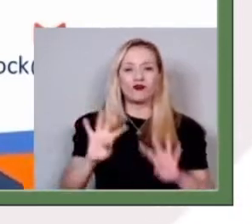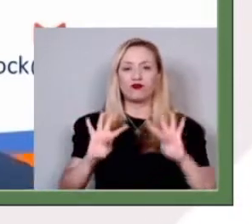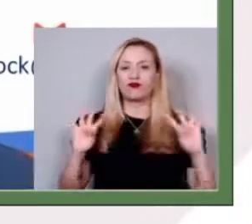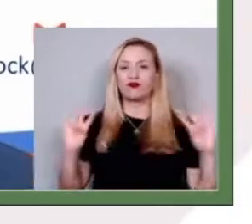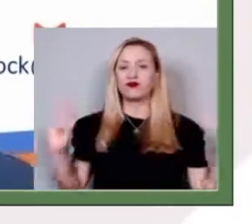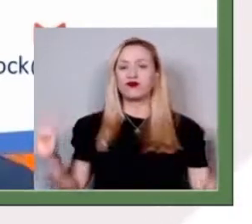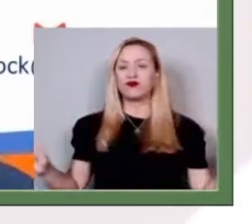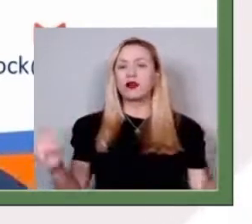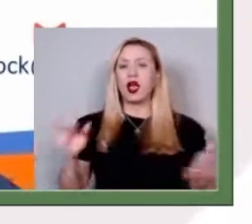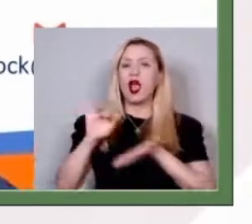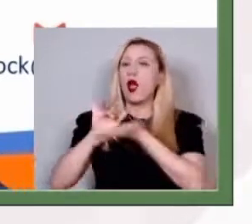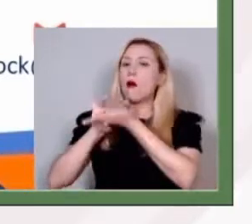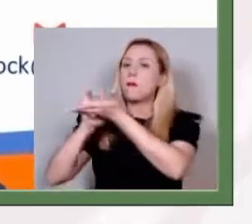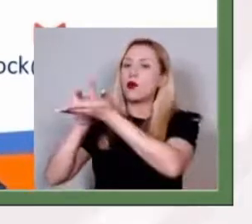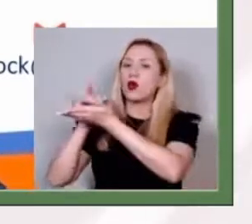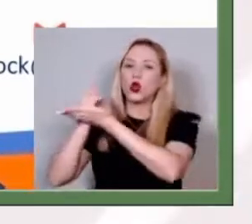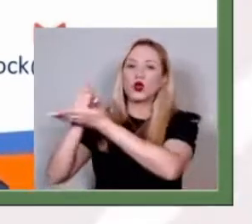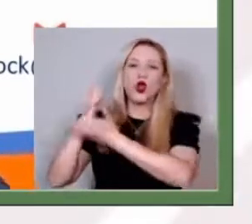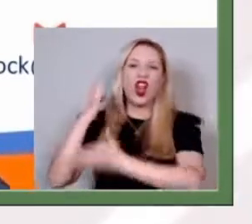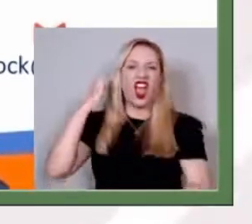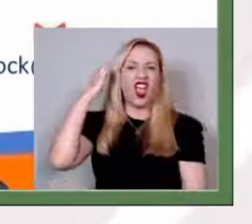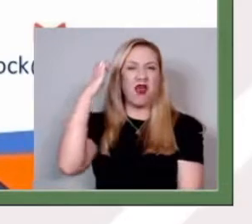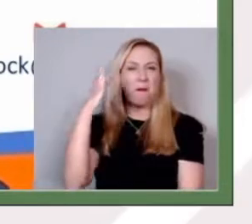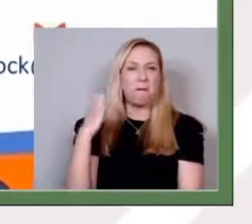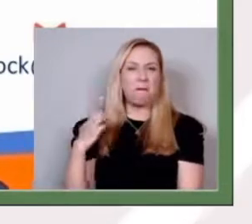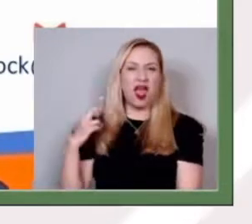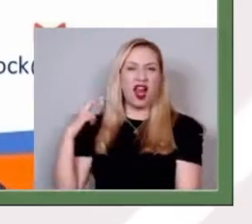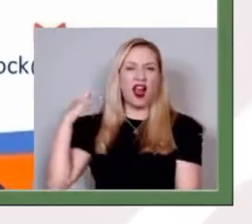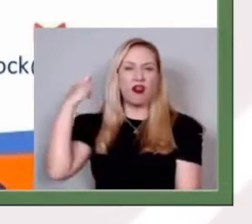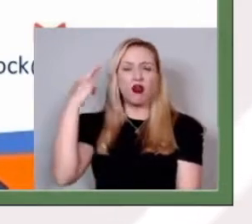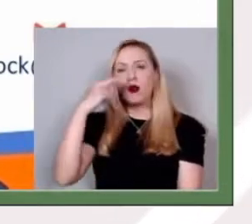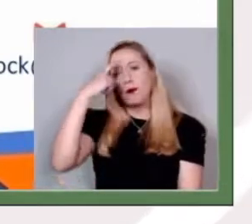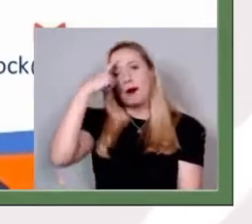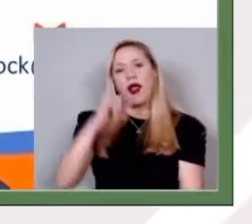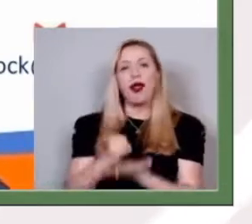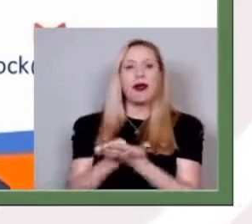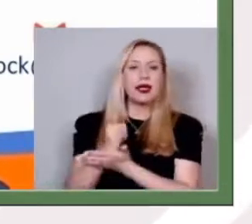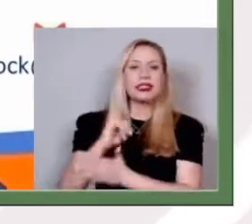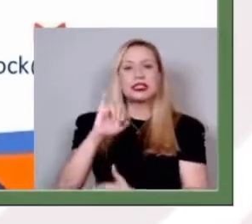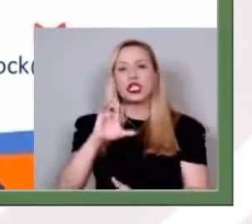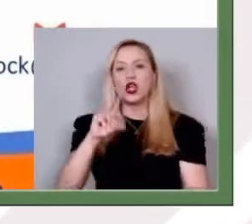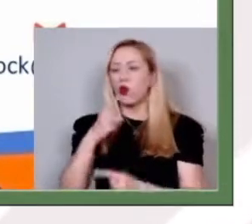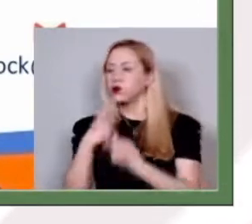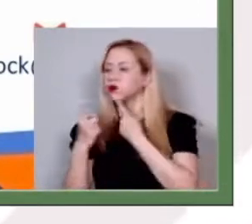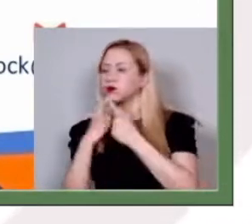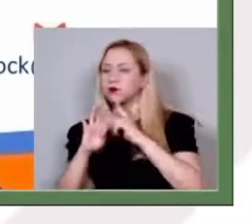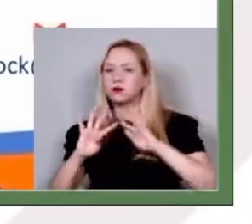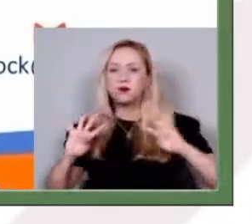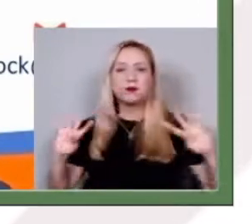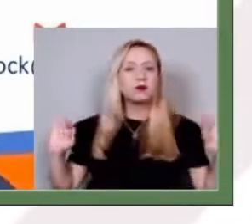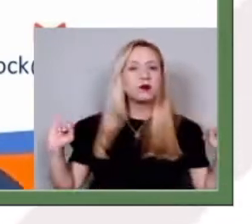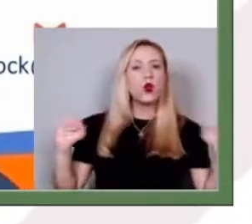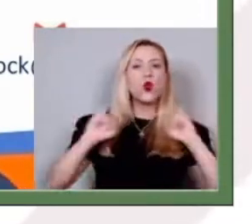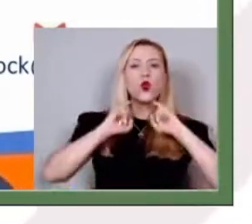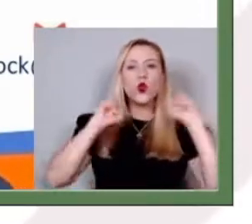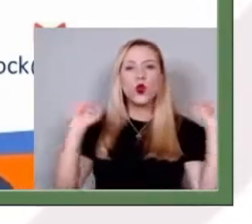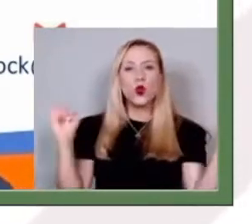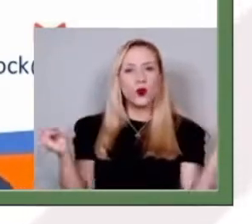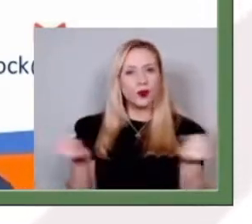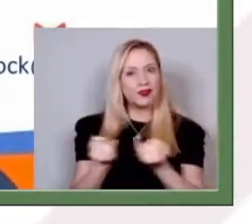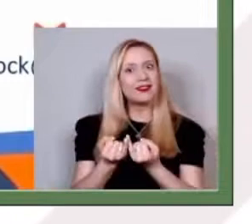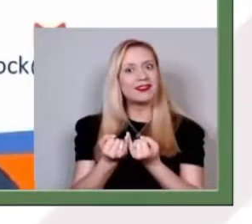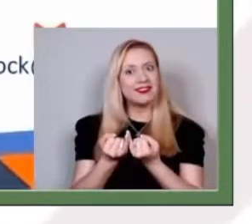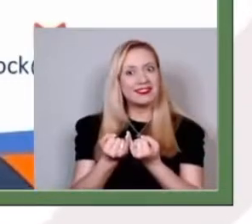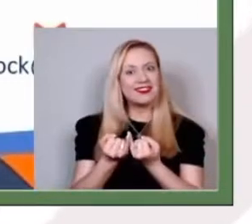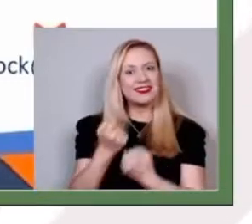la decisión. Totalmente de acuerdo, el que no se debe de perpetuar esta parte negativa, pero sí debemos de